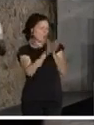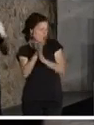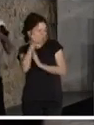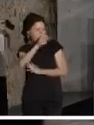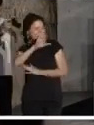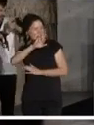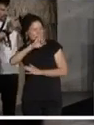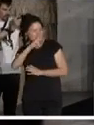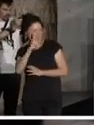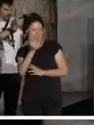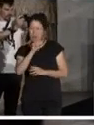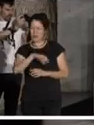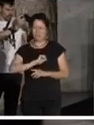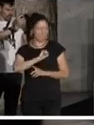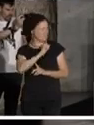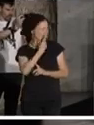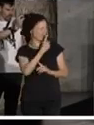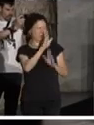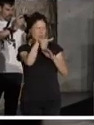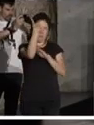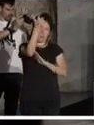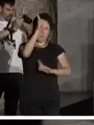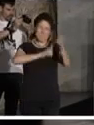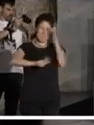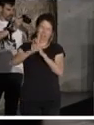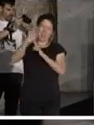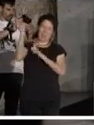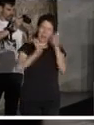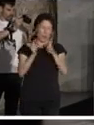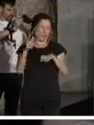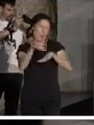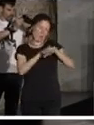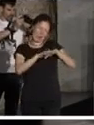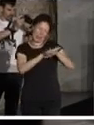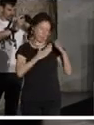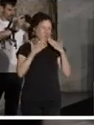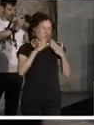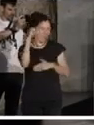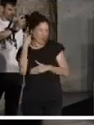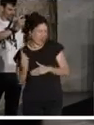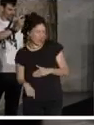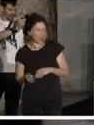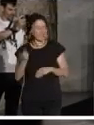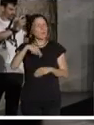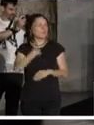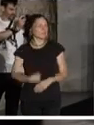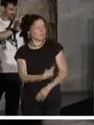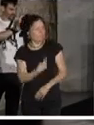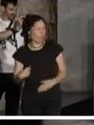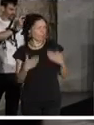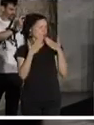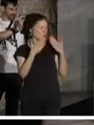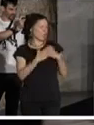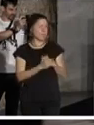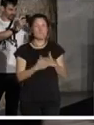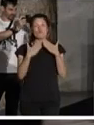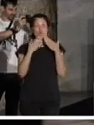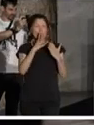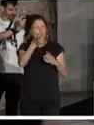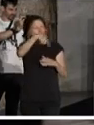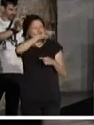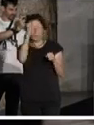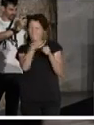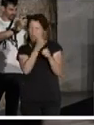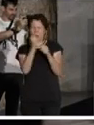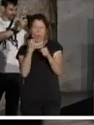Erika pero sobre todo muchas gracias a la gente que ha venido fuera Muchas gracias ministra Irene Muchas gracias Santiago Muchas gracias por el trabajo